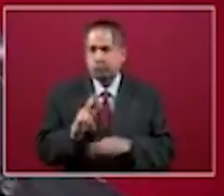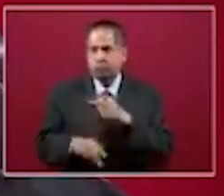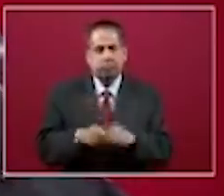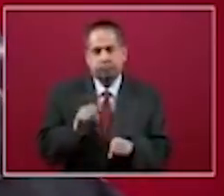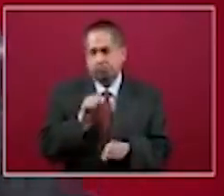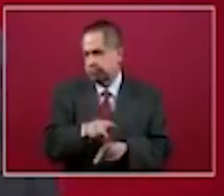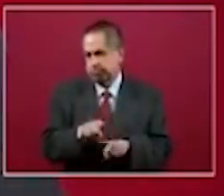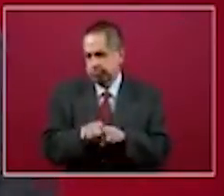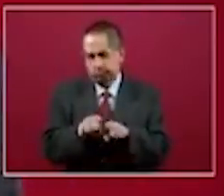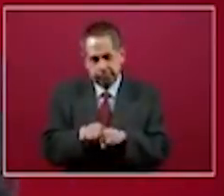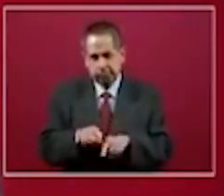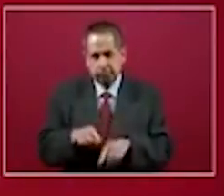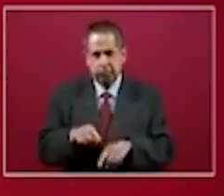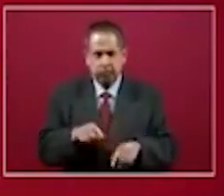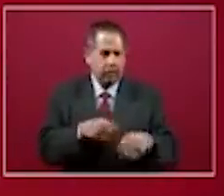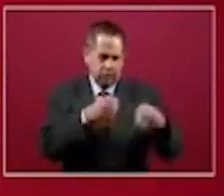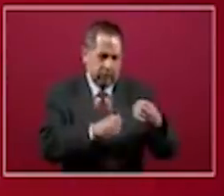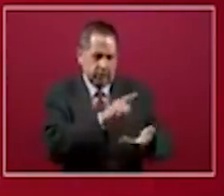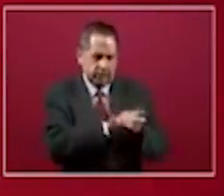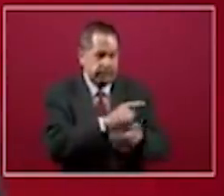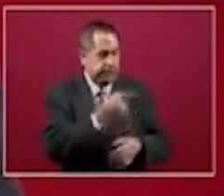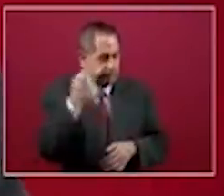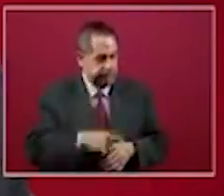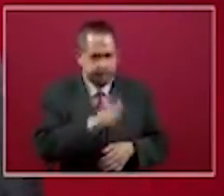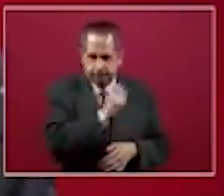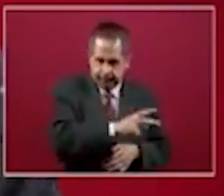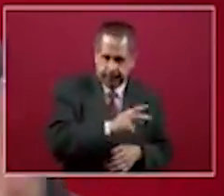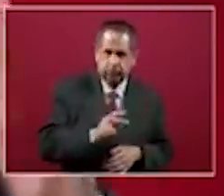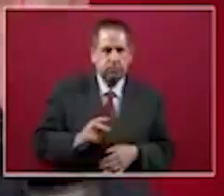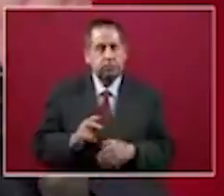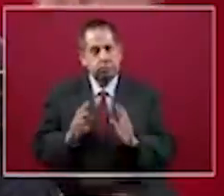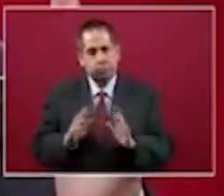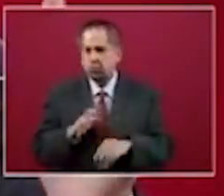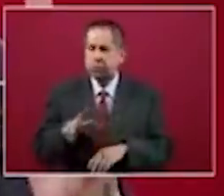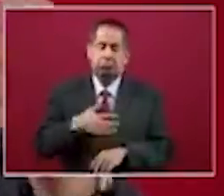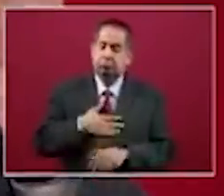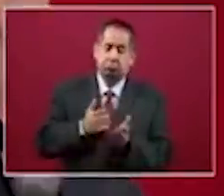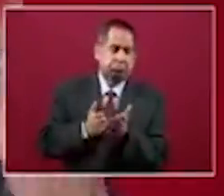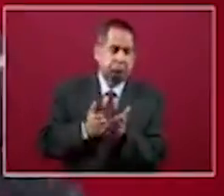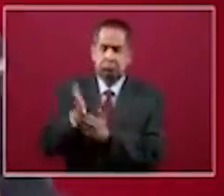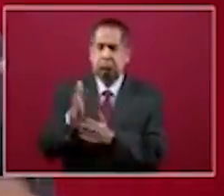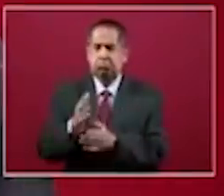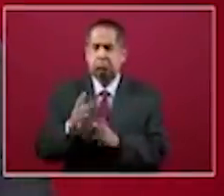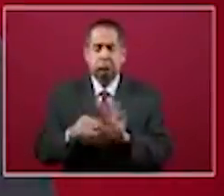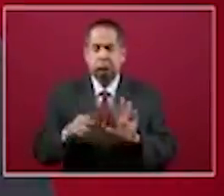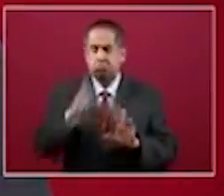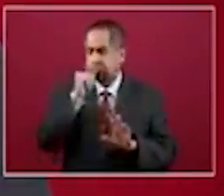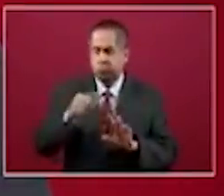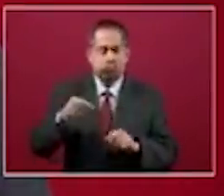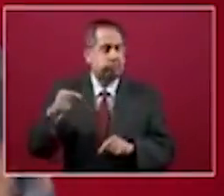tiempo, cumpliendo con la ley, vamos a ejercer nuestro derecho a no